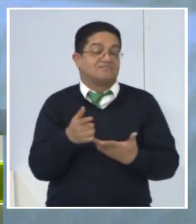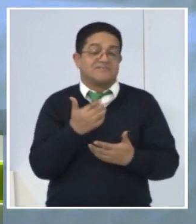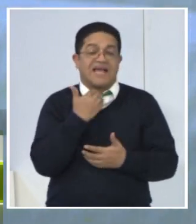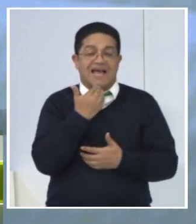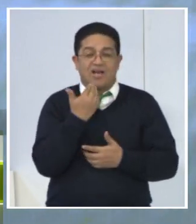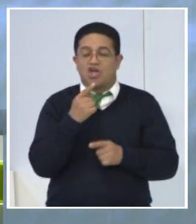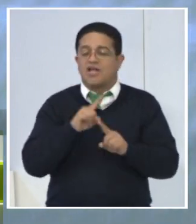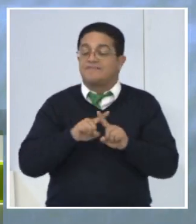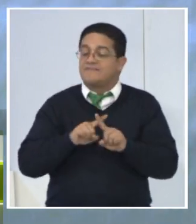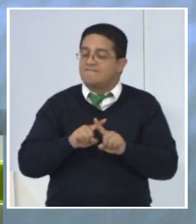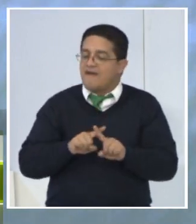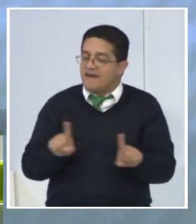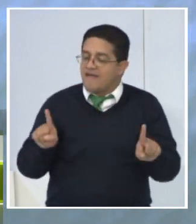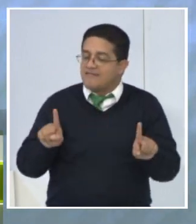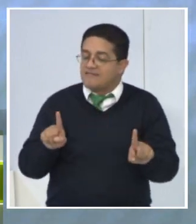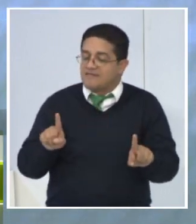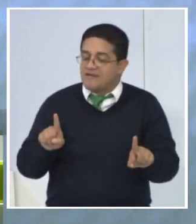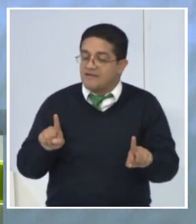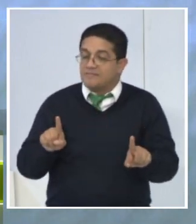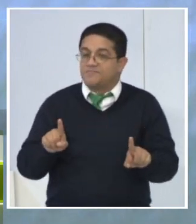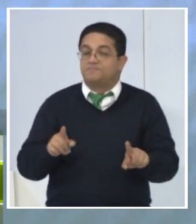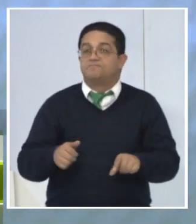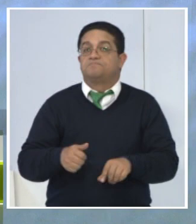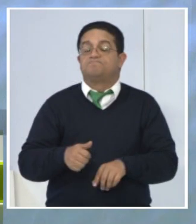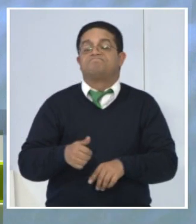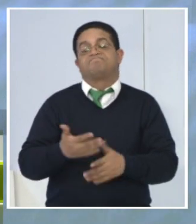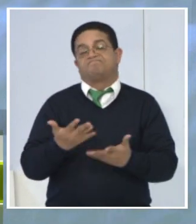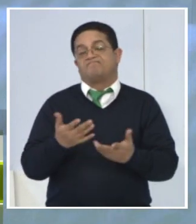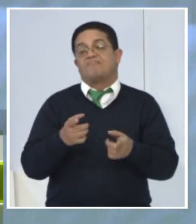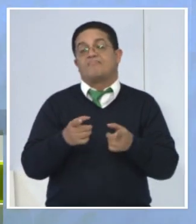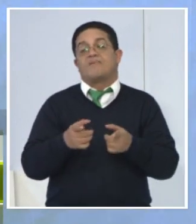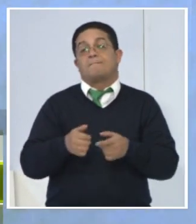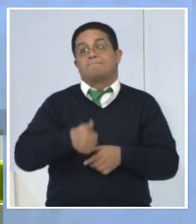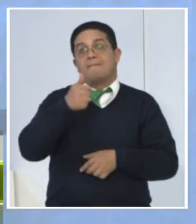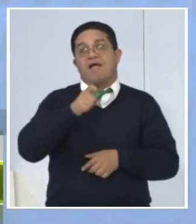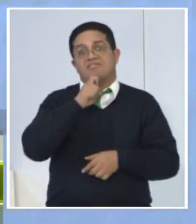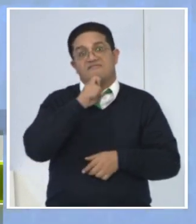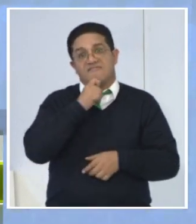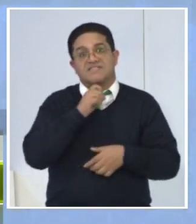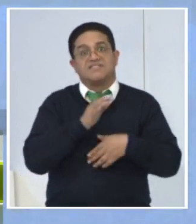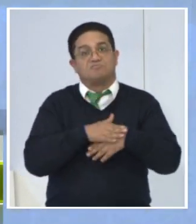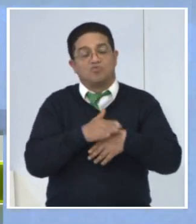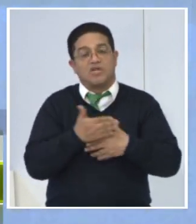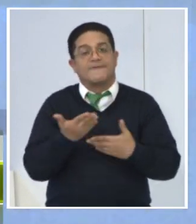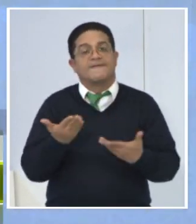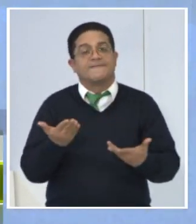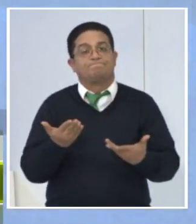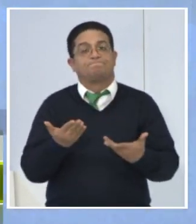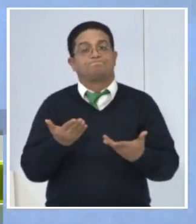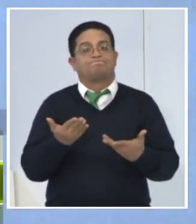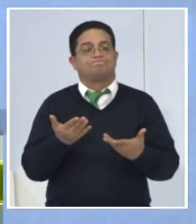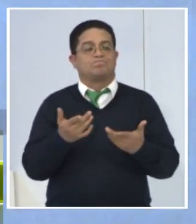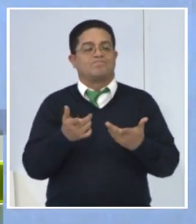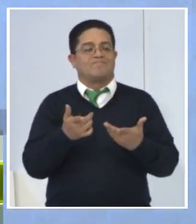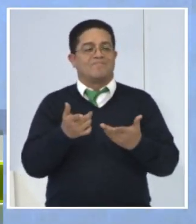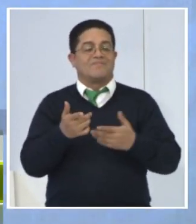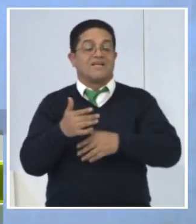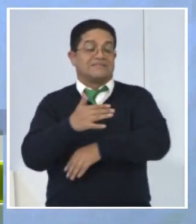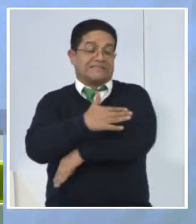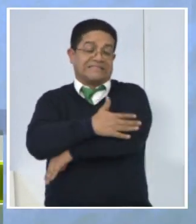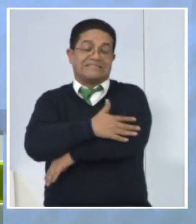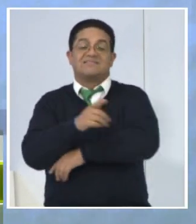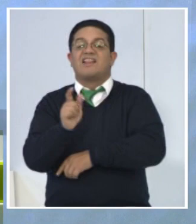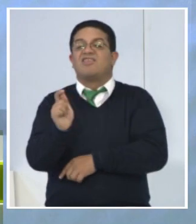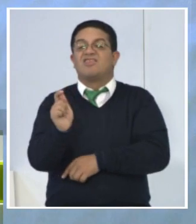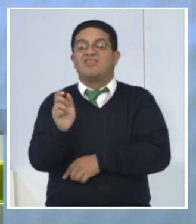totalmente diferente, más invasivo, un poco más complicado en vista de que en general las tendinitis